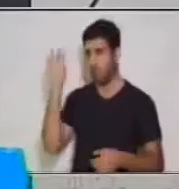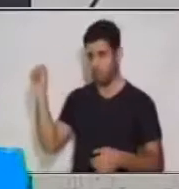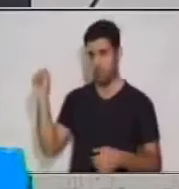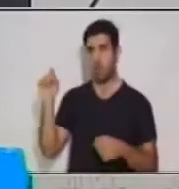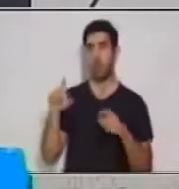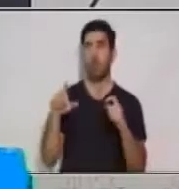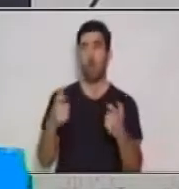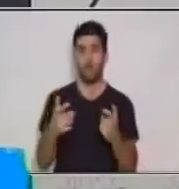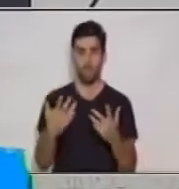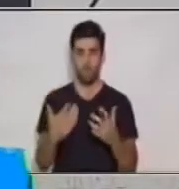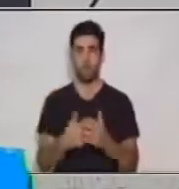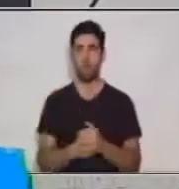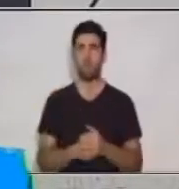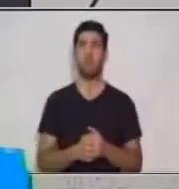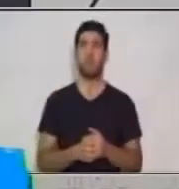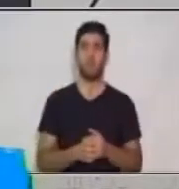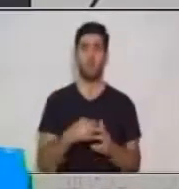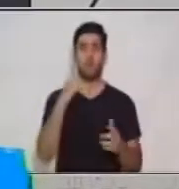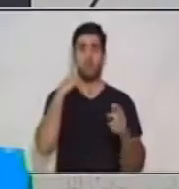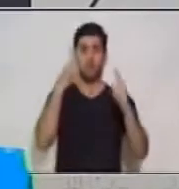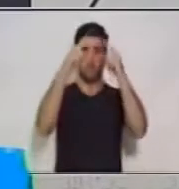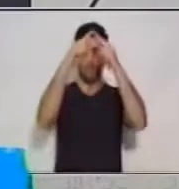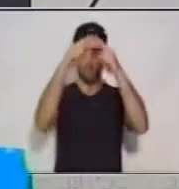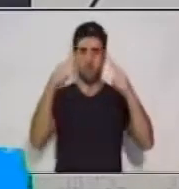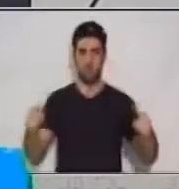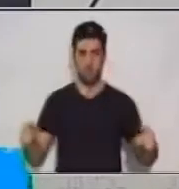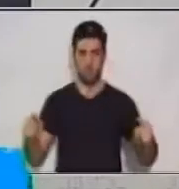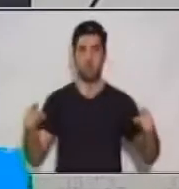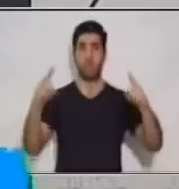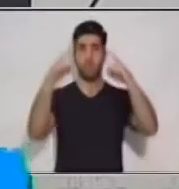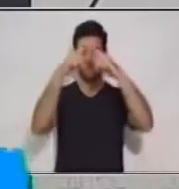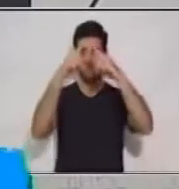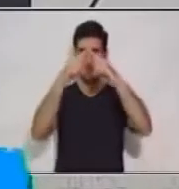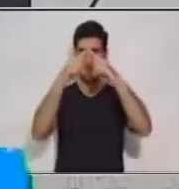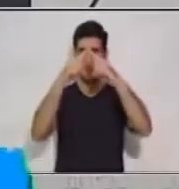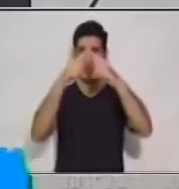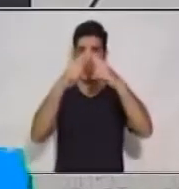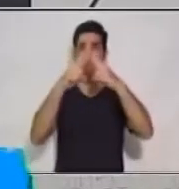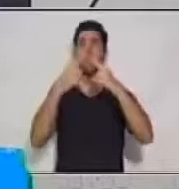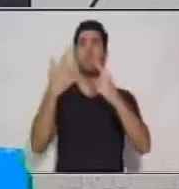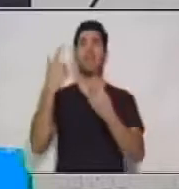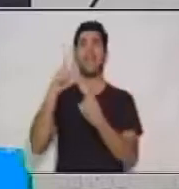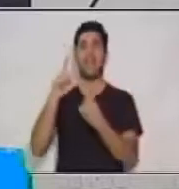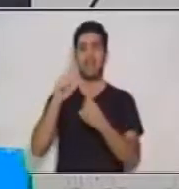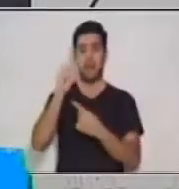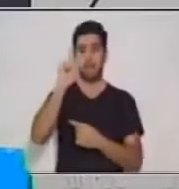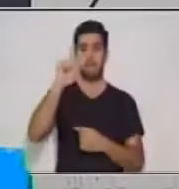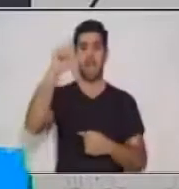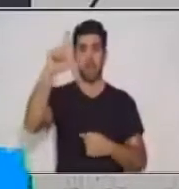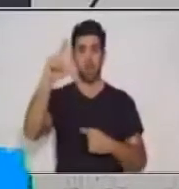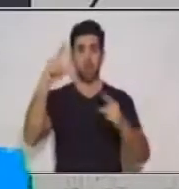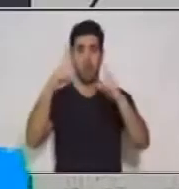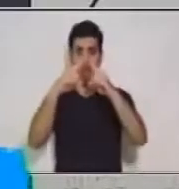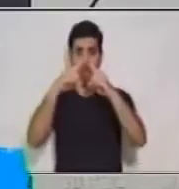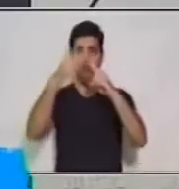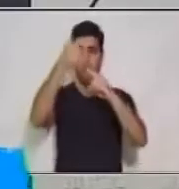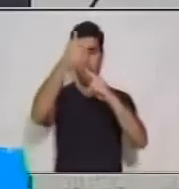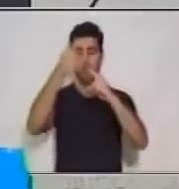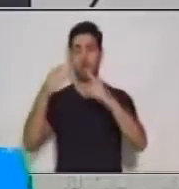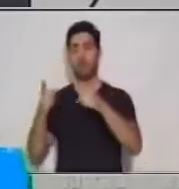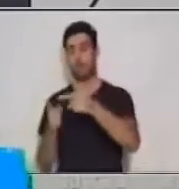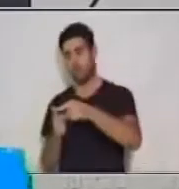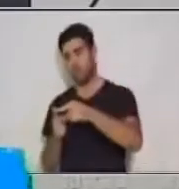Sus vértices son los que se indican o los que se representan con letras mayúsculas. A,